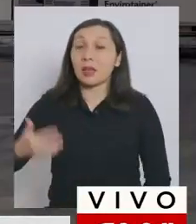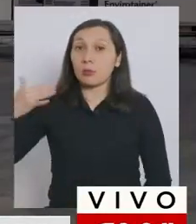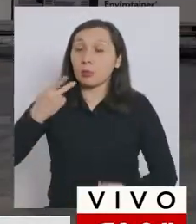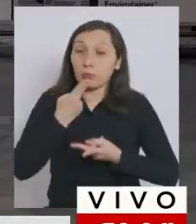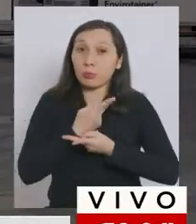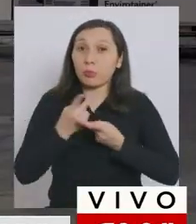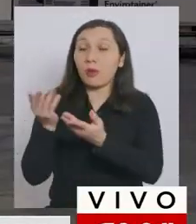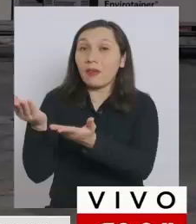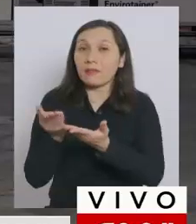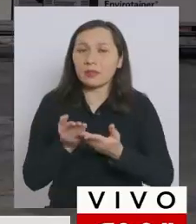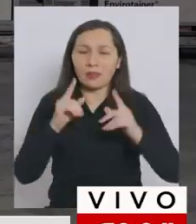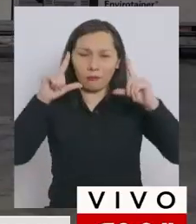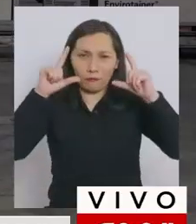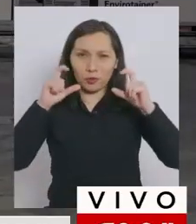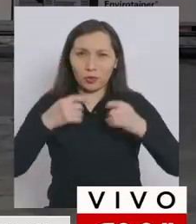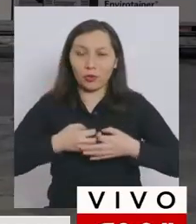presidente sebastián piñera piñera